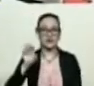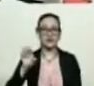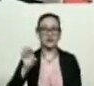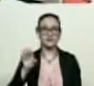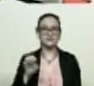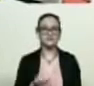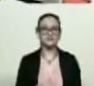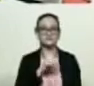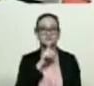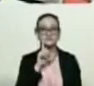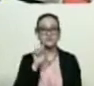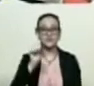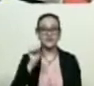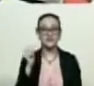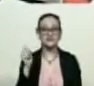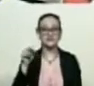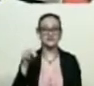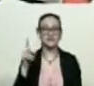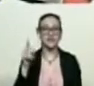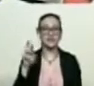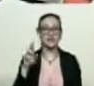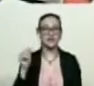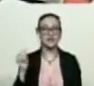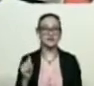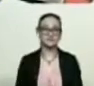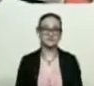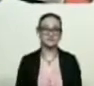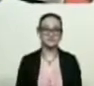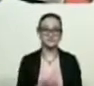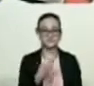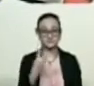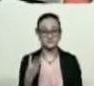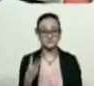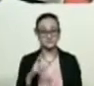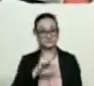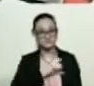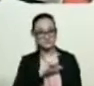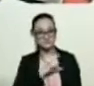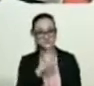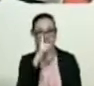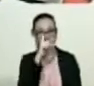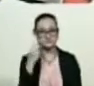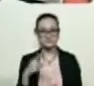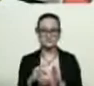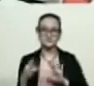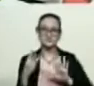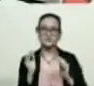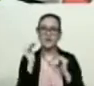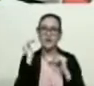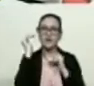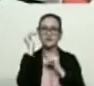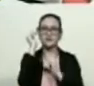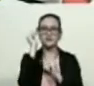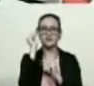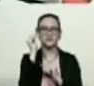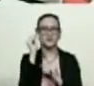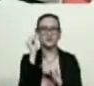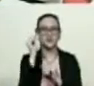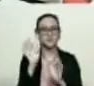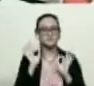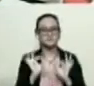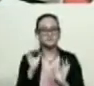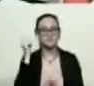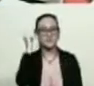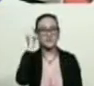sandra oblitas del 23 de enero de este año 2018 y en atención a la fijación de